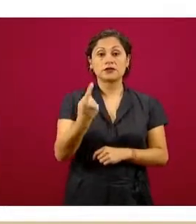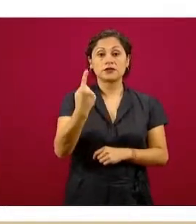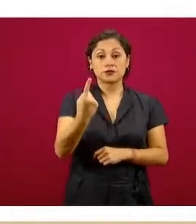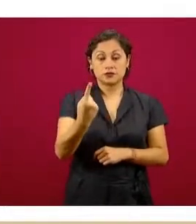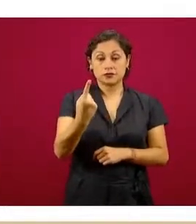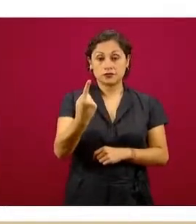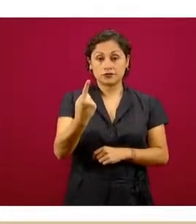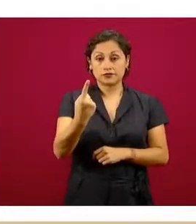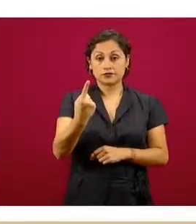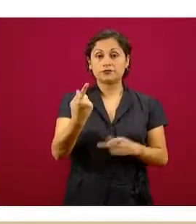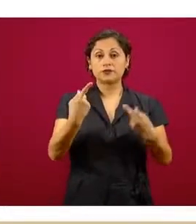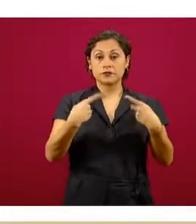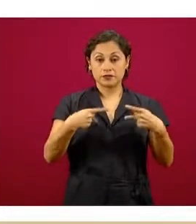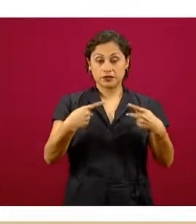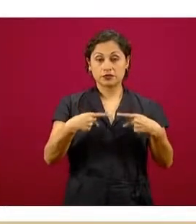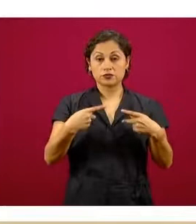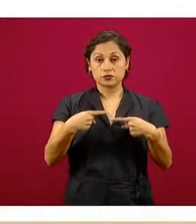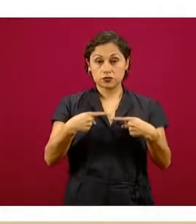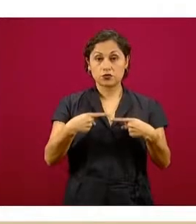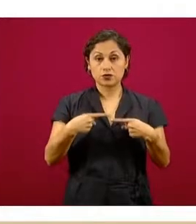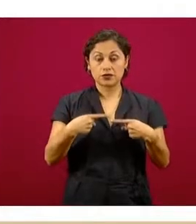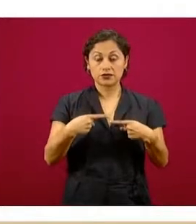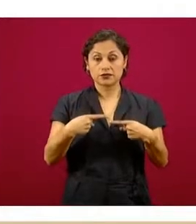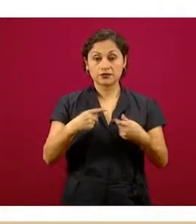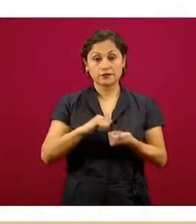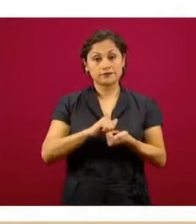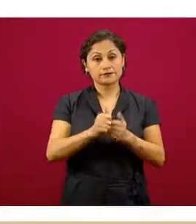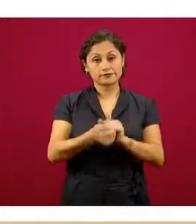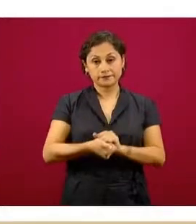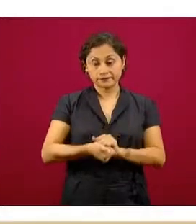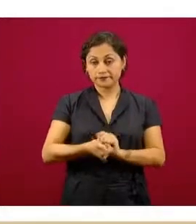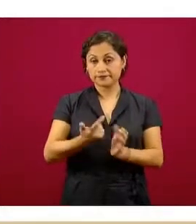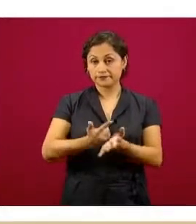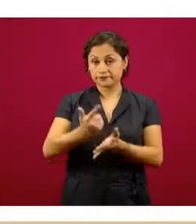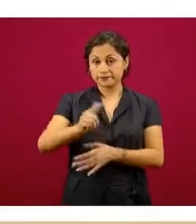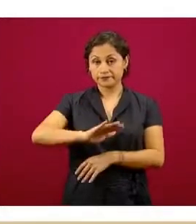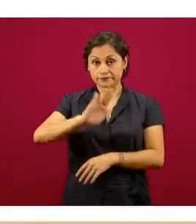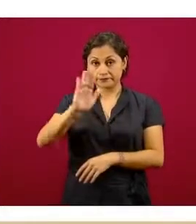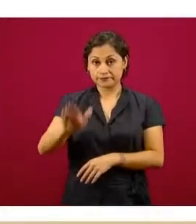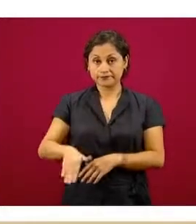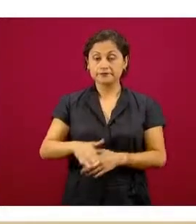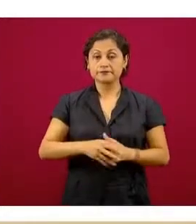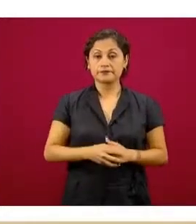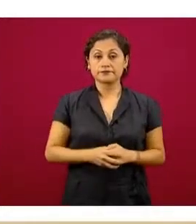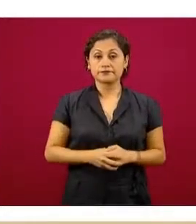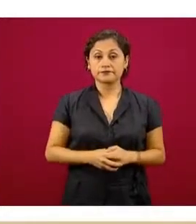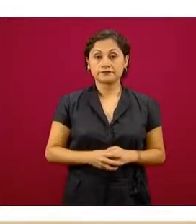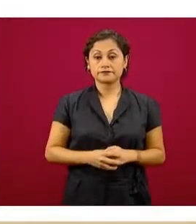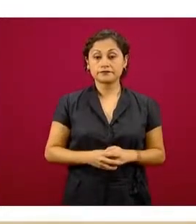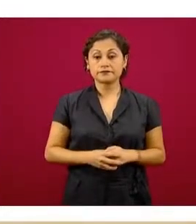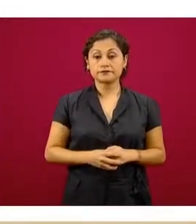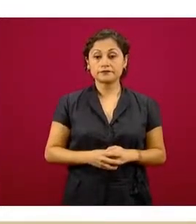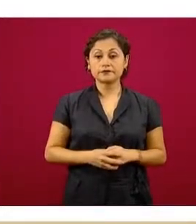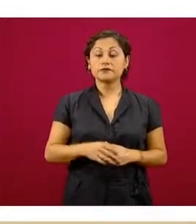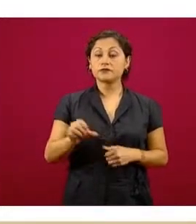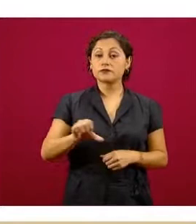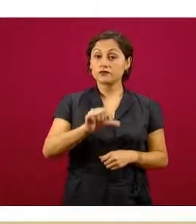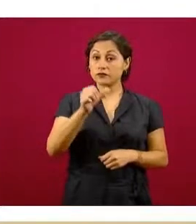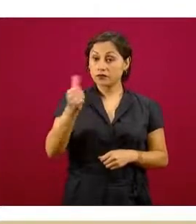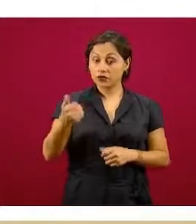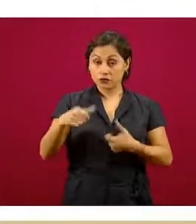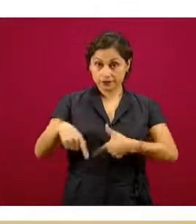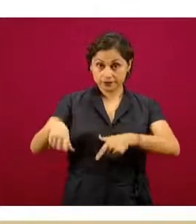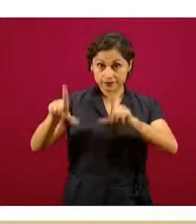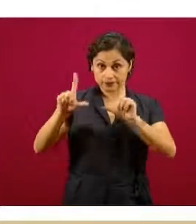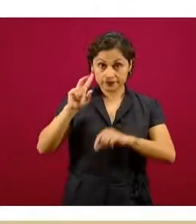27.121 las personas a las cuales les sucedió este desenlace fatal. Veamos la siguiente diapositiva.